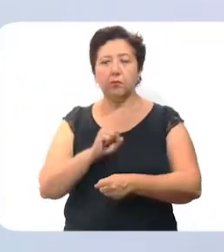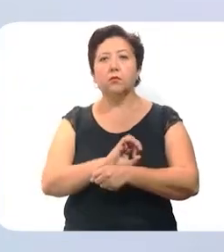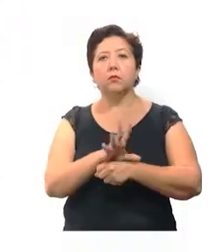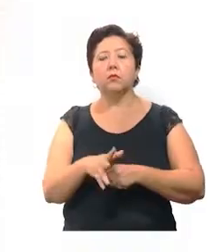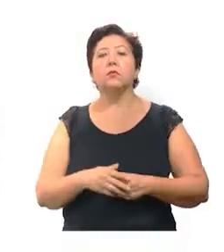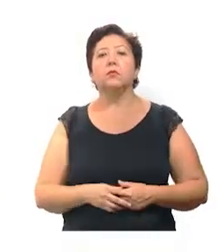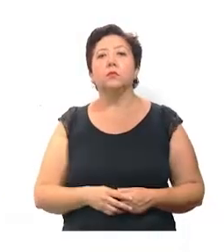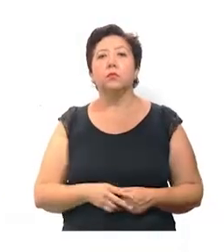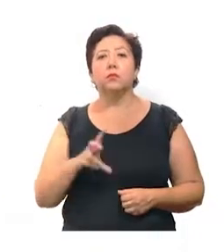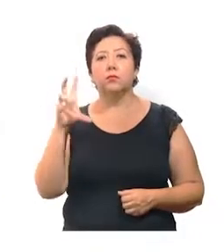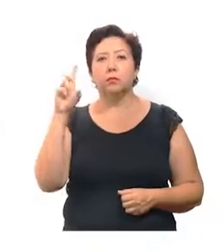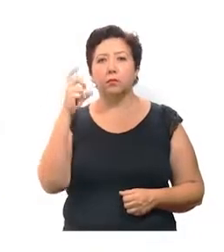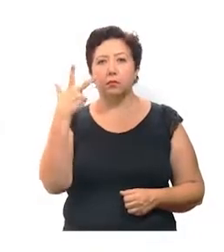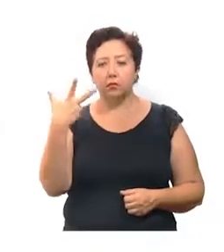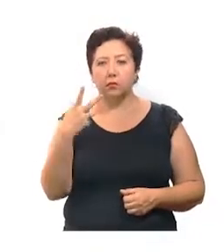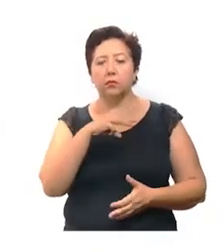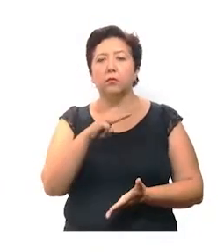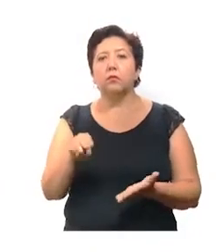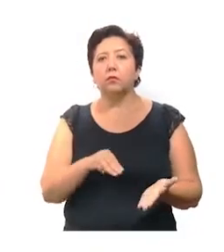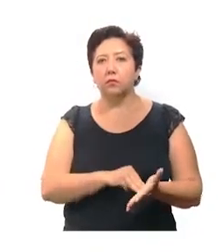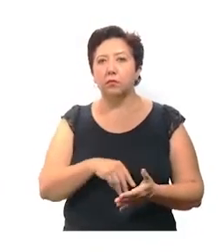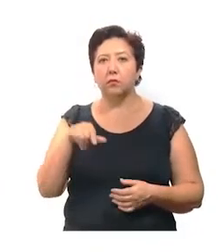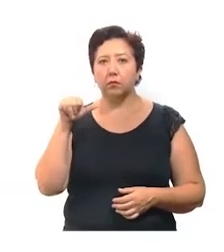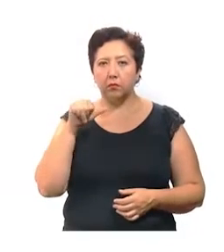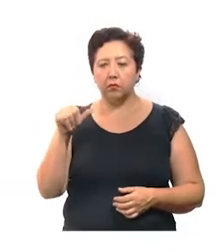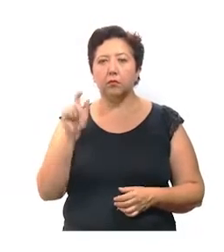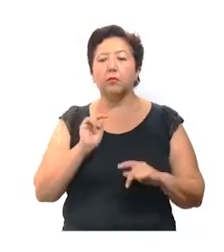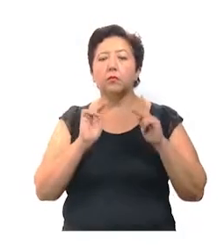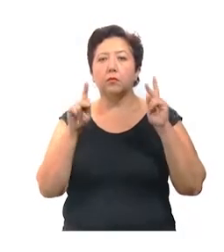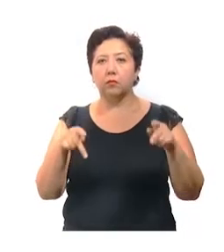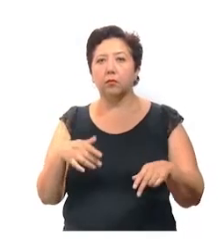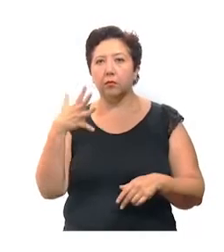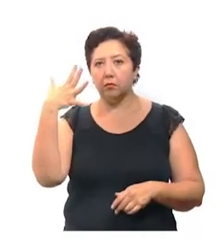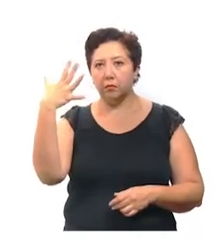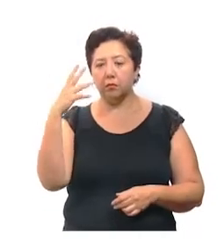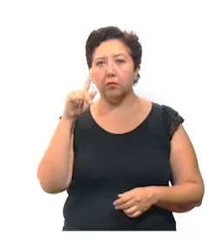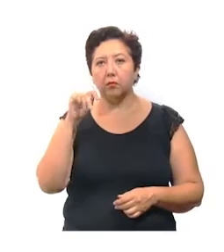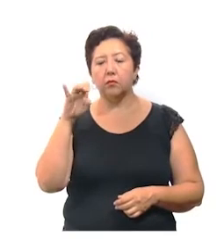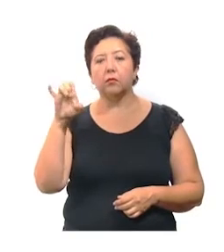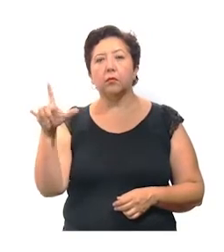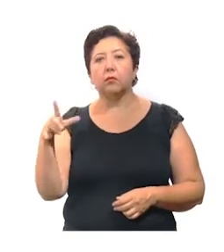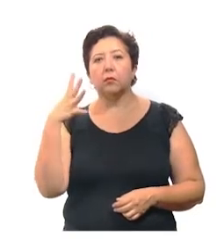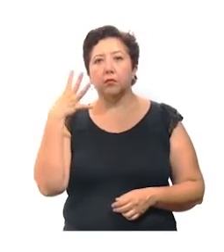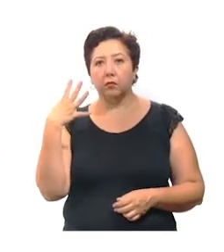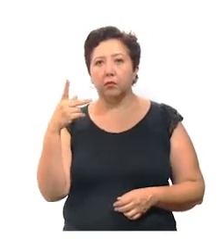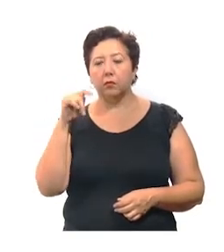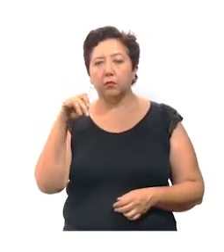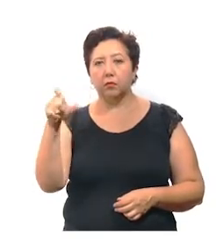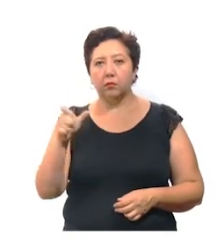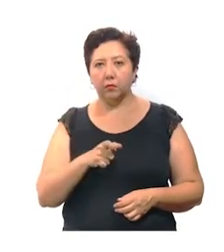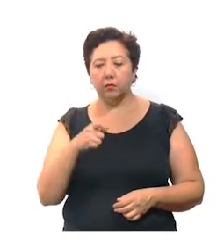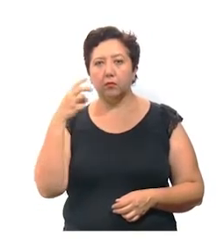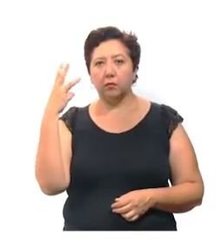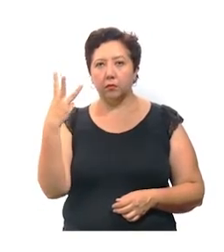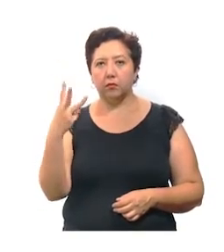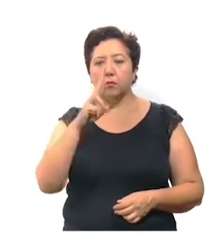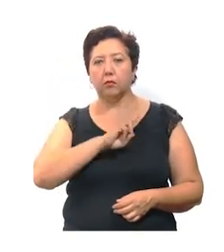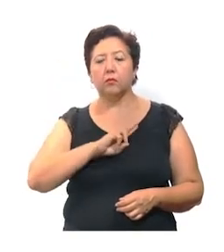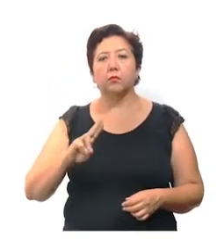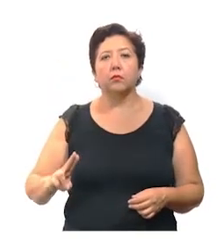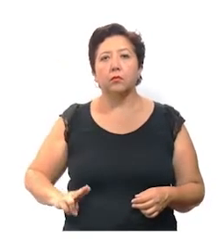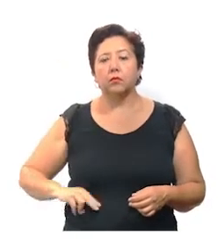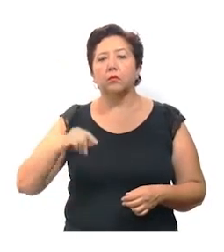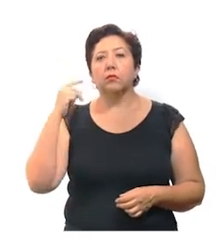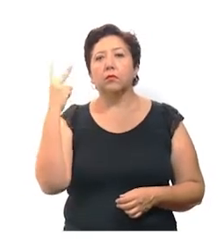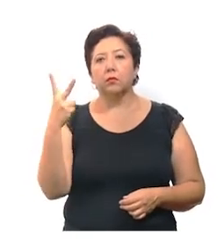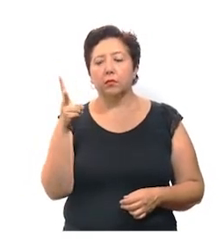coronavirus, 38 en Mérida, 16 en Progreso, 5 en Ticul, 4 en Tecash, 3 en Humán,